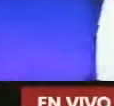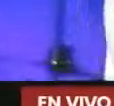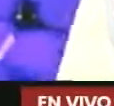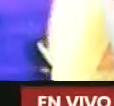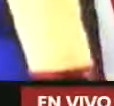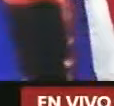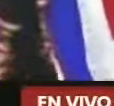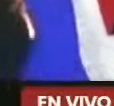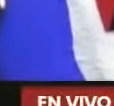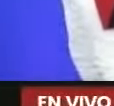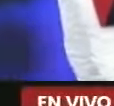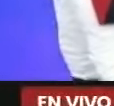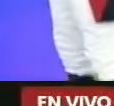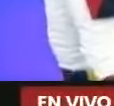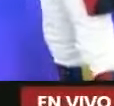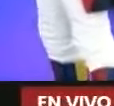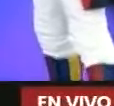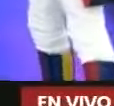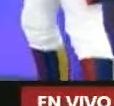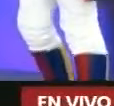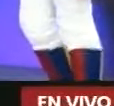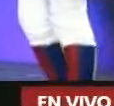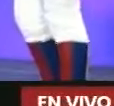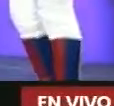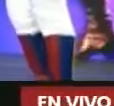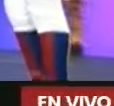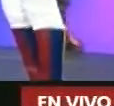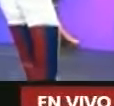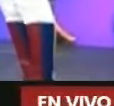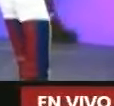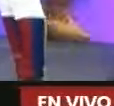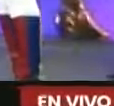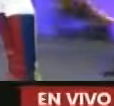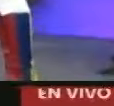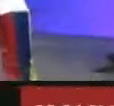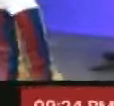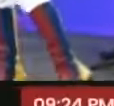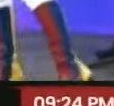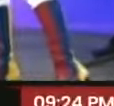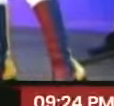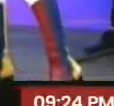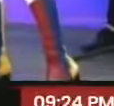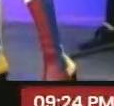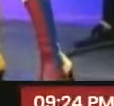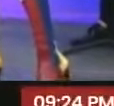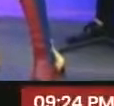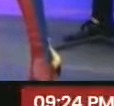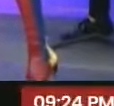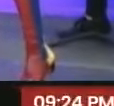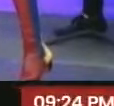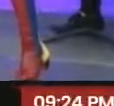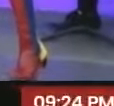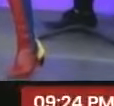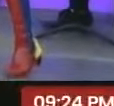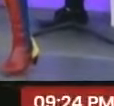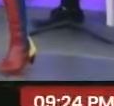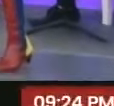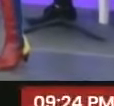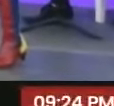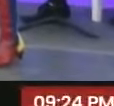Nuestra vida no es otra cosa que no, no es otra cosa que la